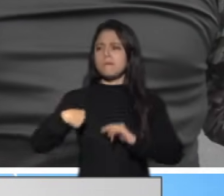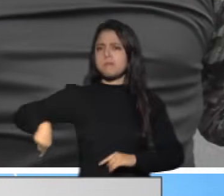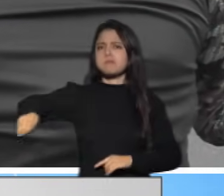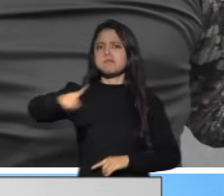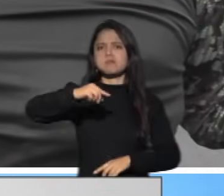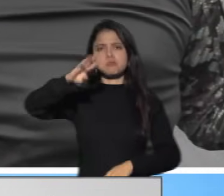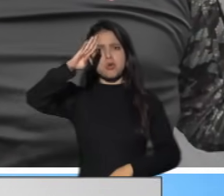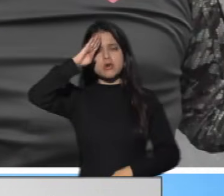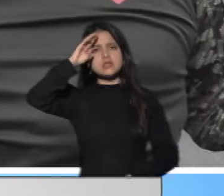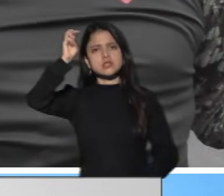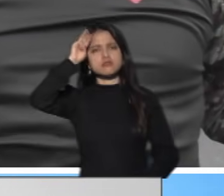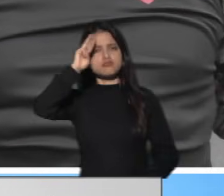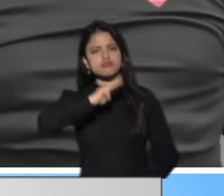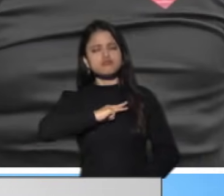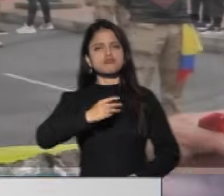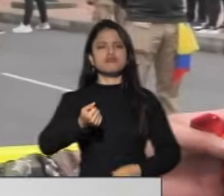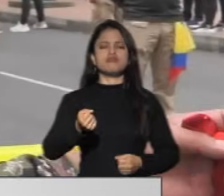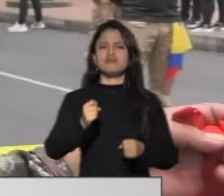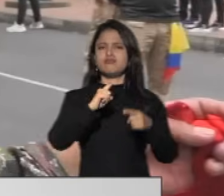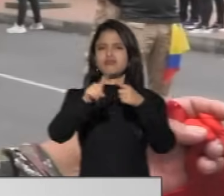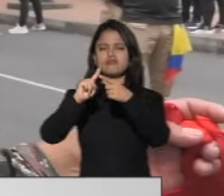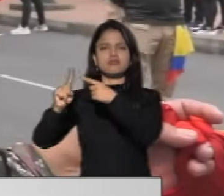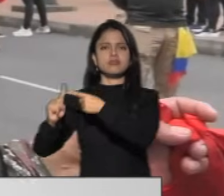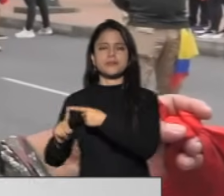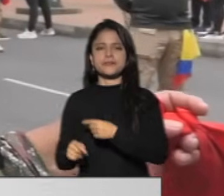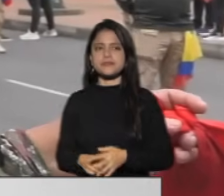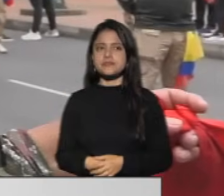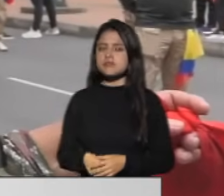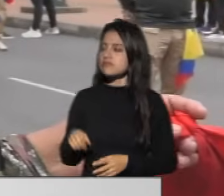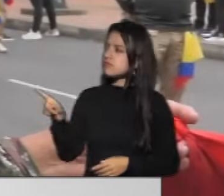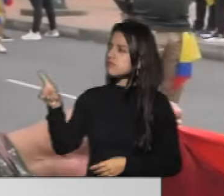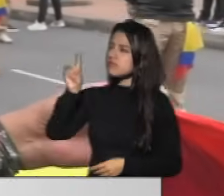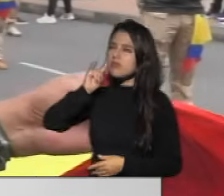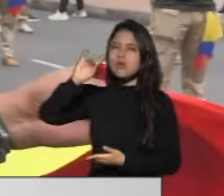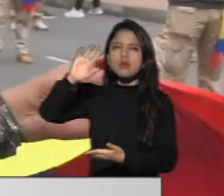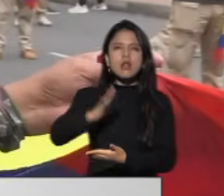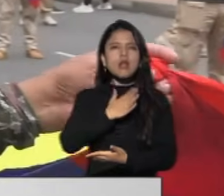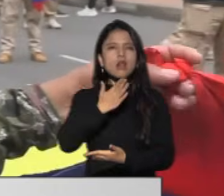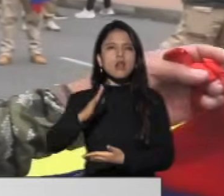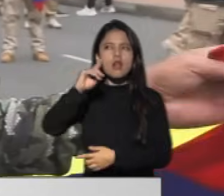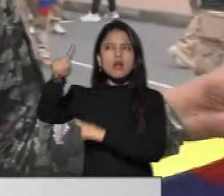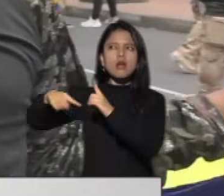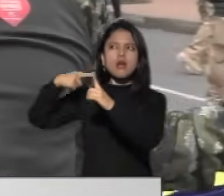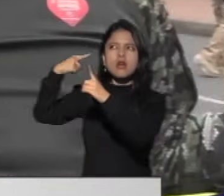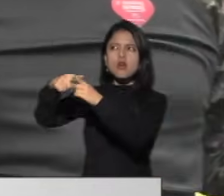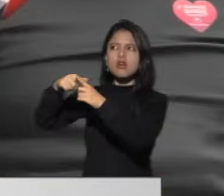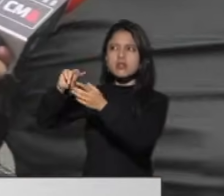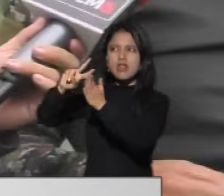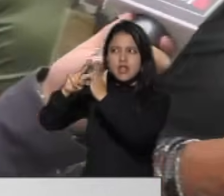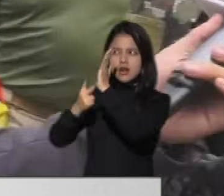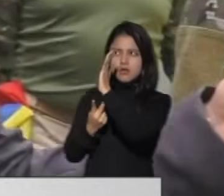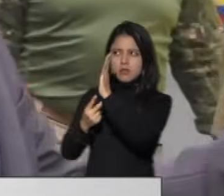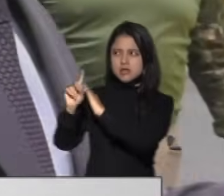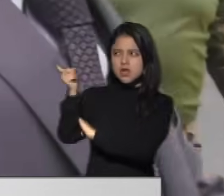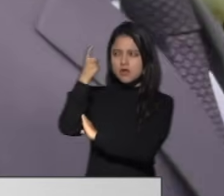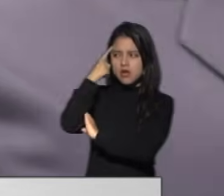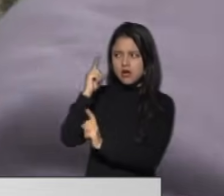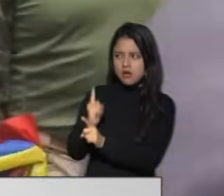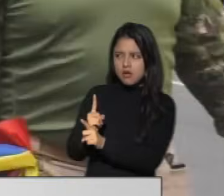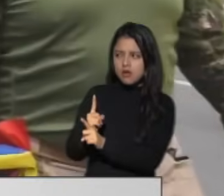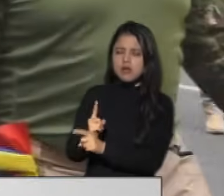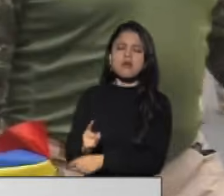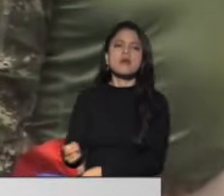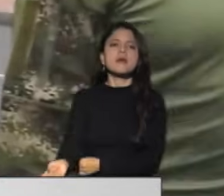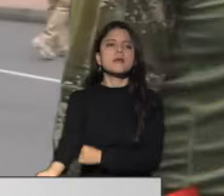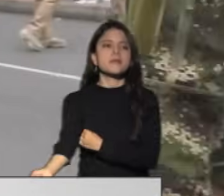marchando. ¿La opinión que ustedes tienen y las arengas que realizan en contra de las reformas de este gobierno? Se pueden